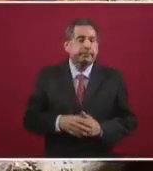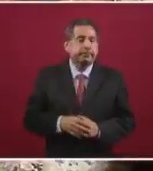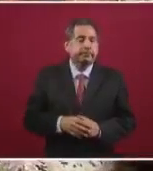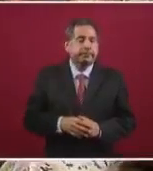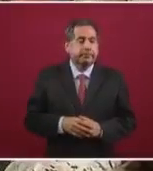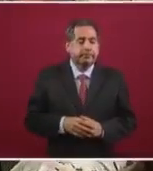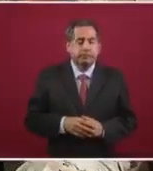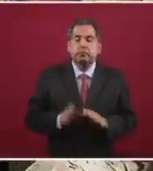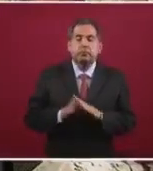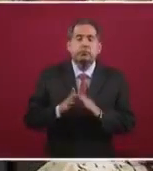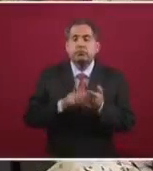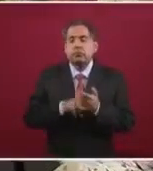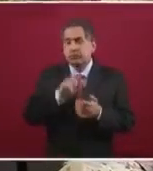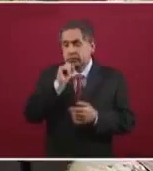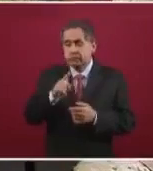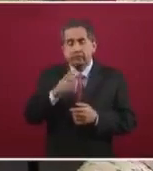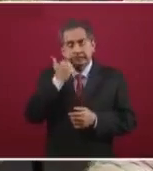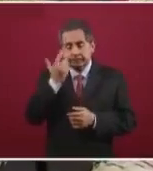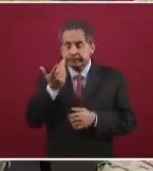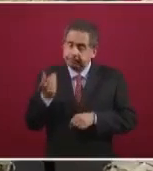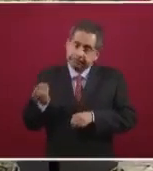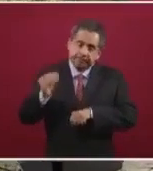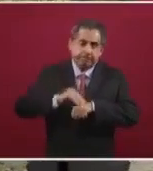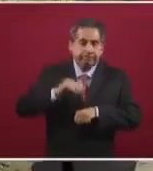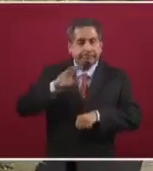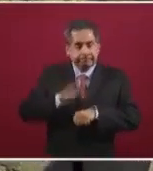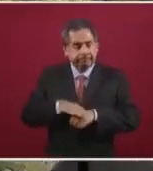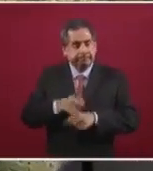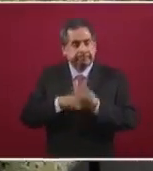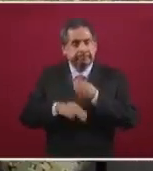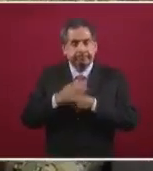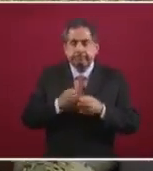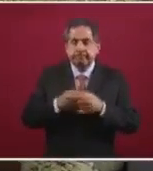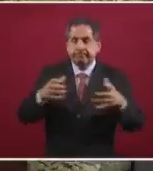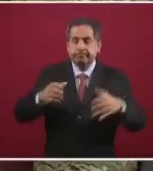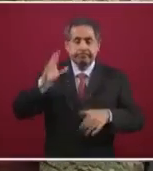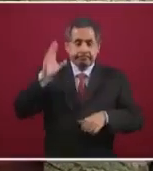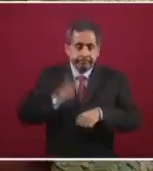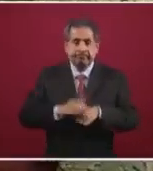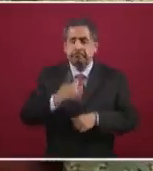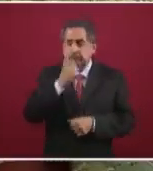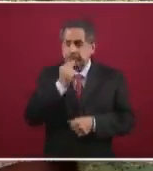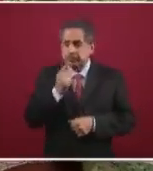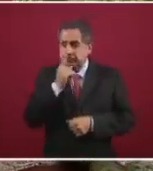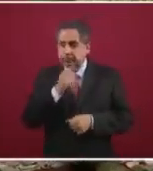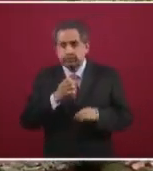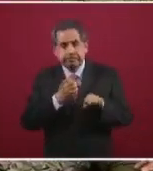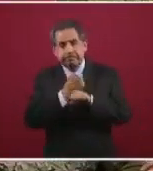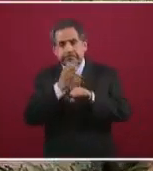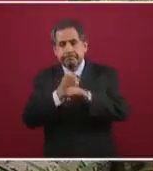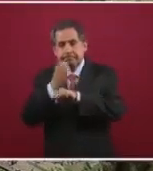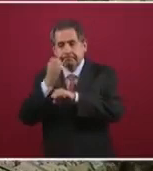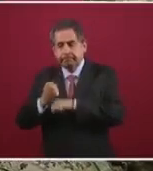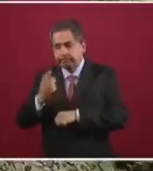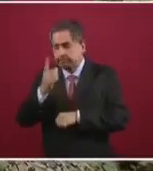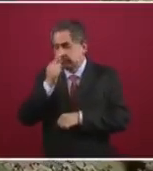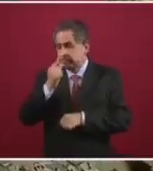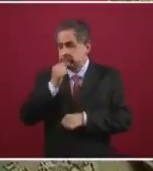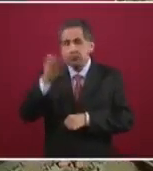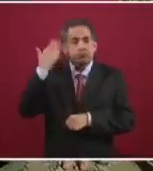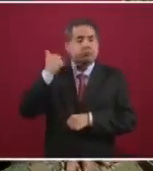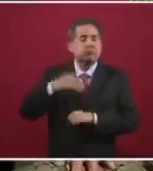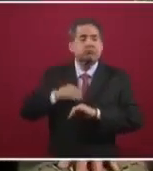se incremente también el número de policías en los estados, porque se